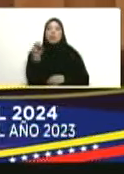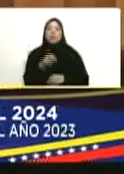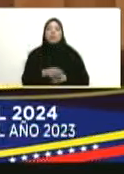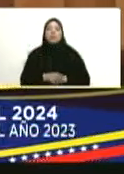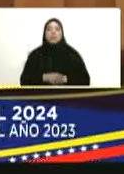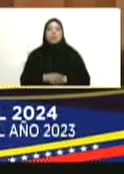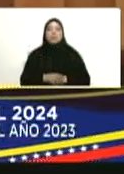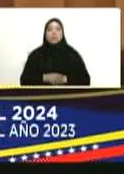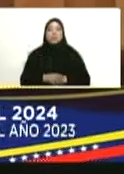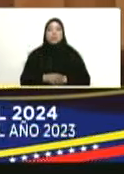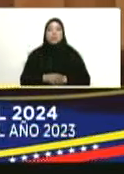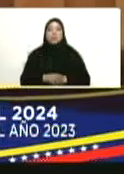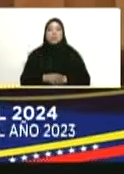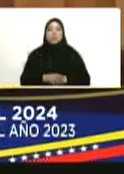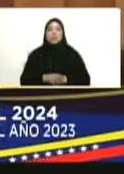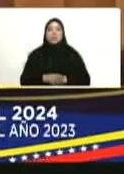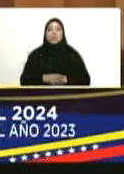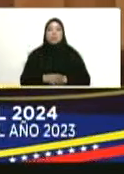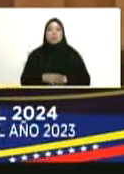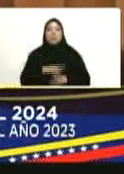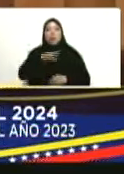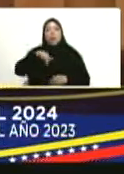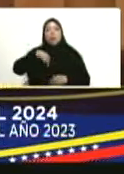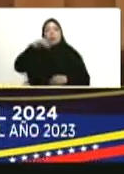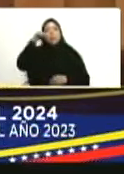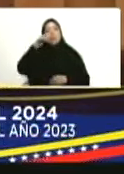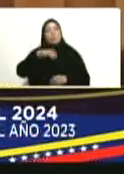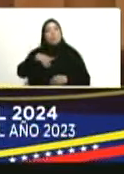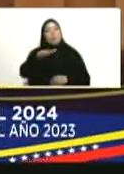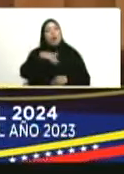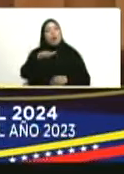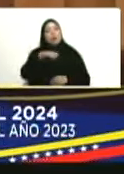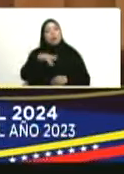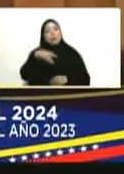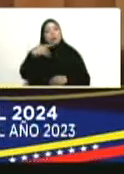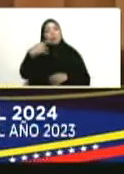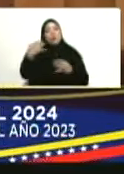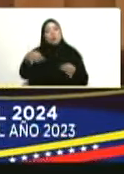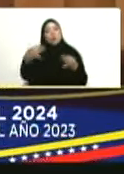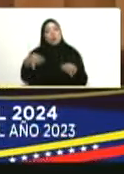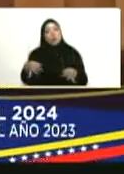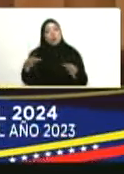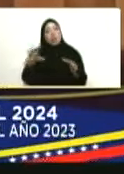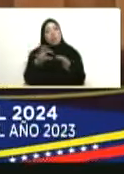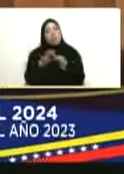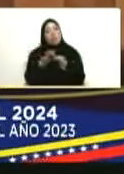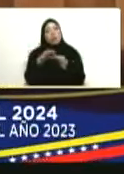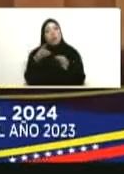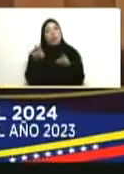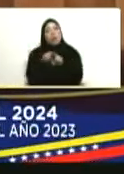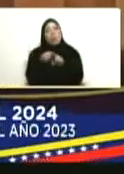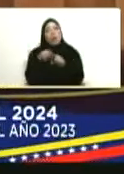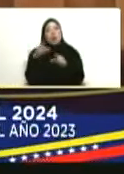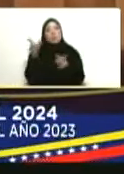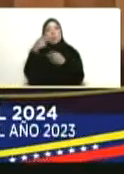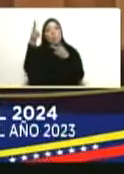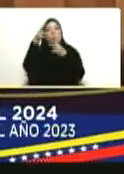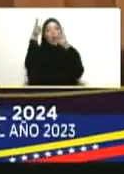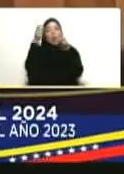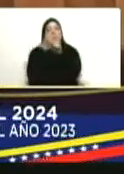Ayacucho. Llamando a nuestro pueblo a transitar el camino de Junín, de Ayacucho, camino